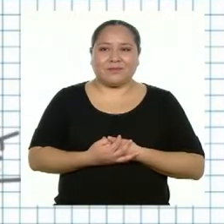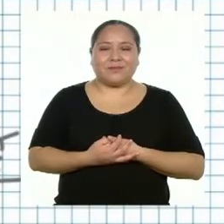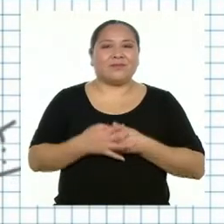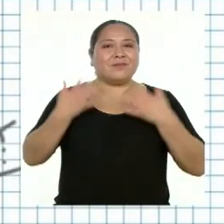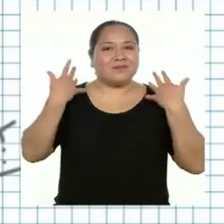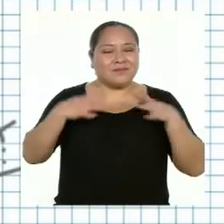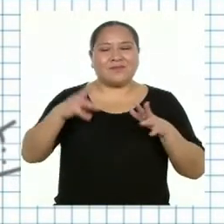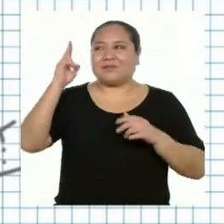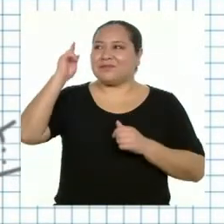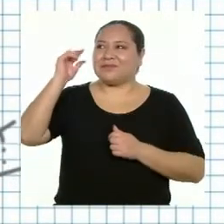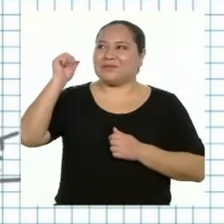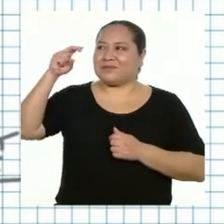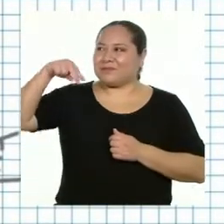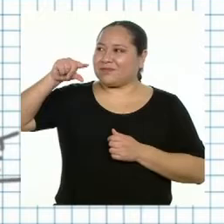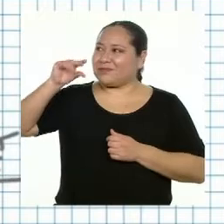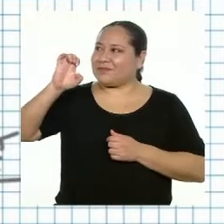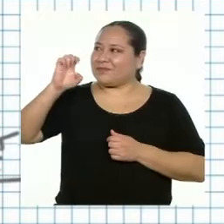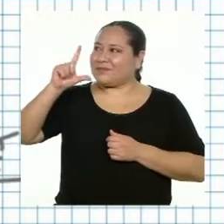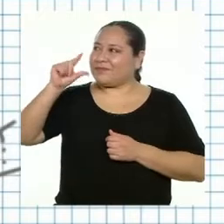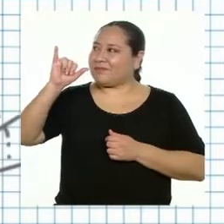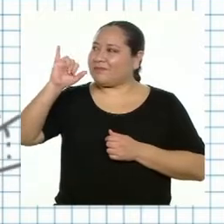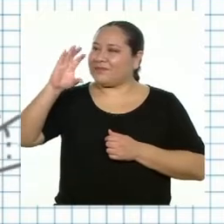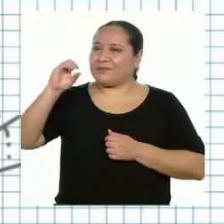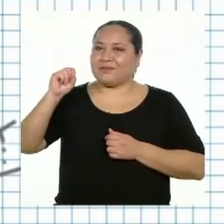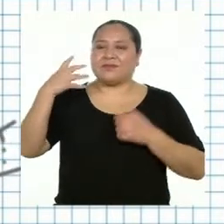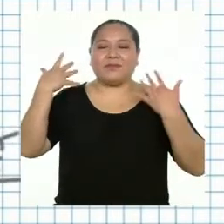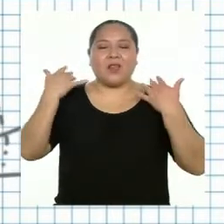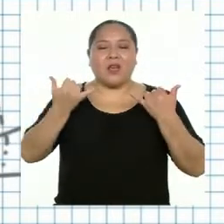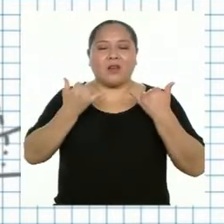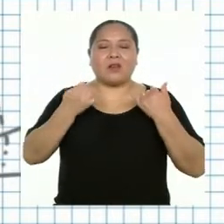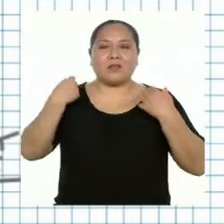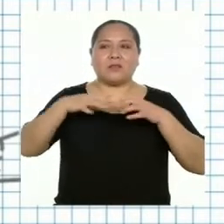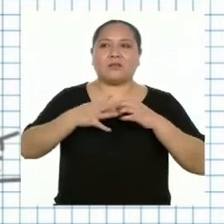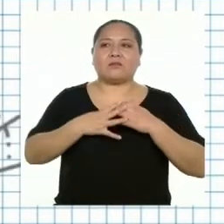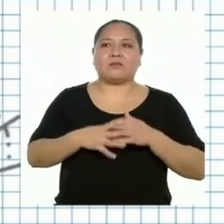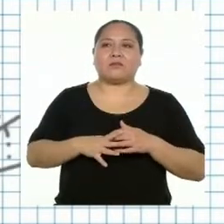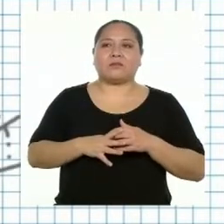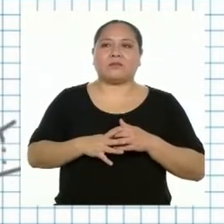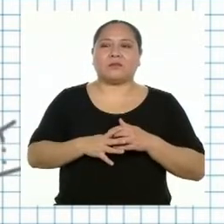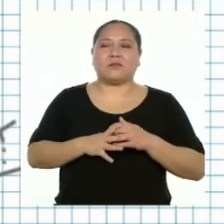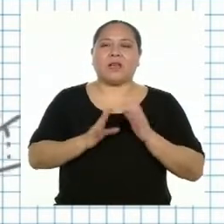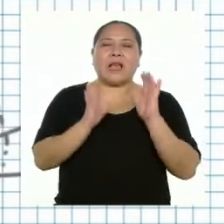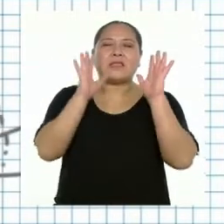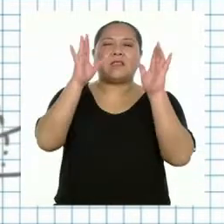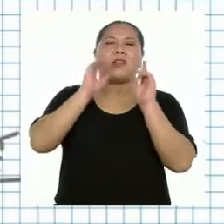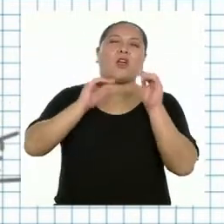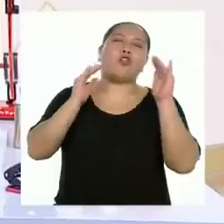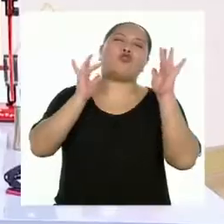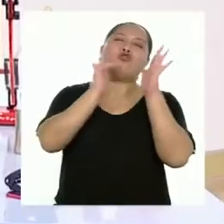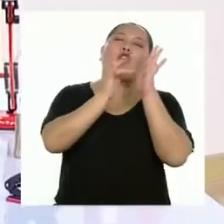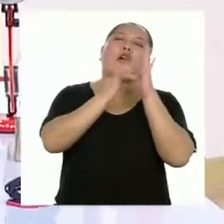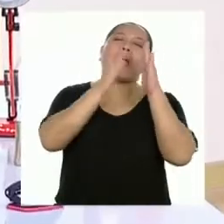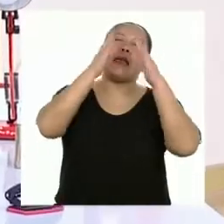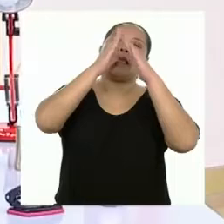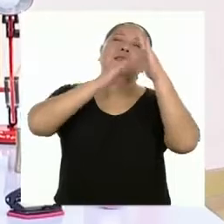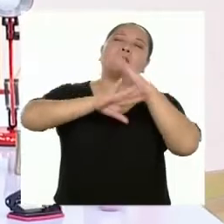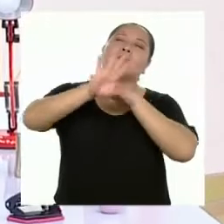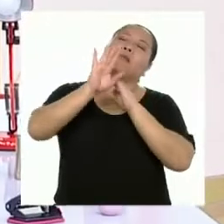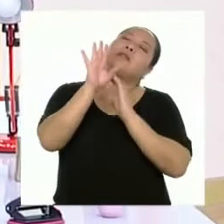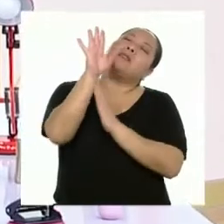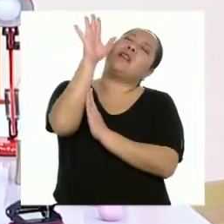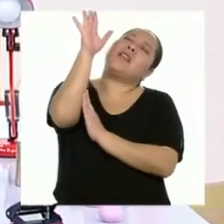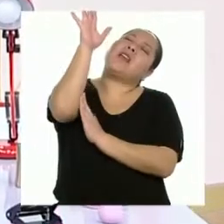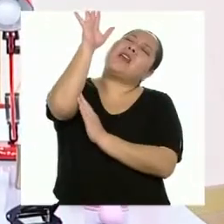Ya, profesora Angélica, ahora sí, estírese como si fuera a tocar el cielo. Estire, estire,